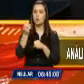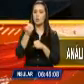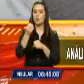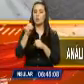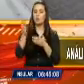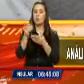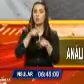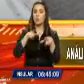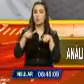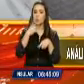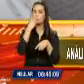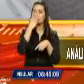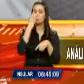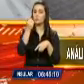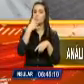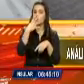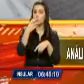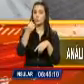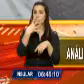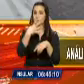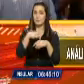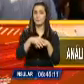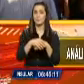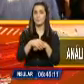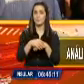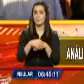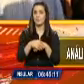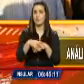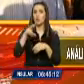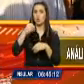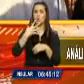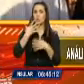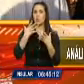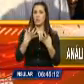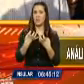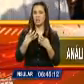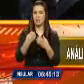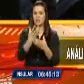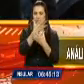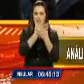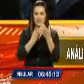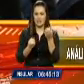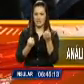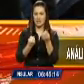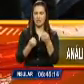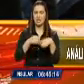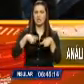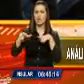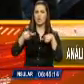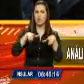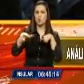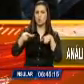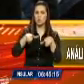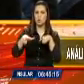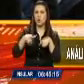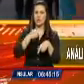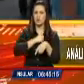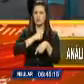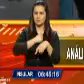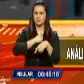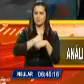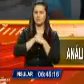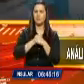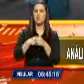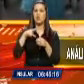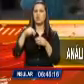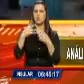el colonialismo en el siglo XXI y no quiere retirar de los territorios ocupados, no quiere reconocer el